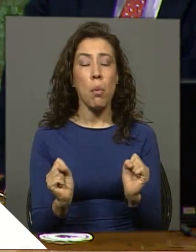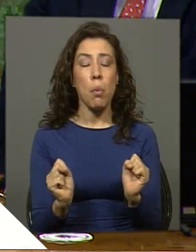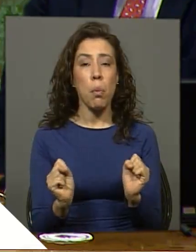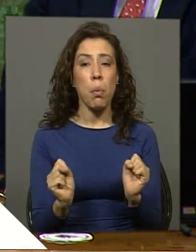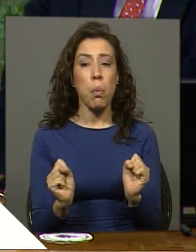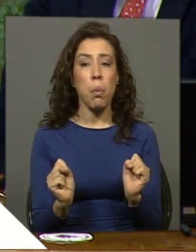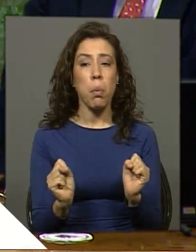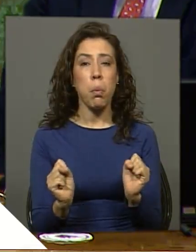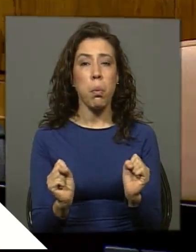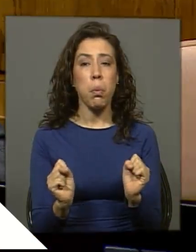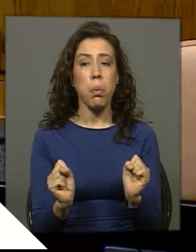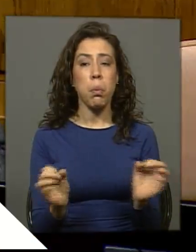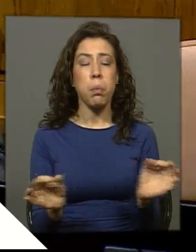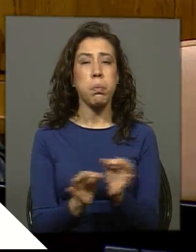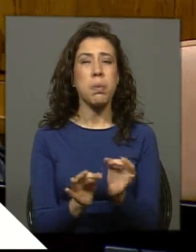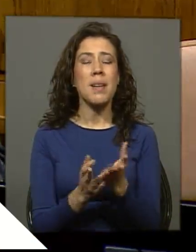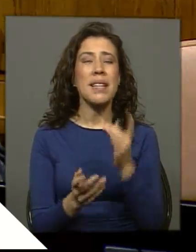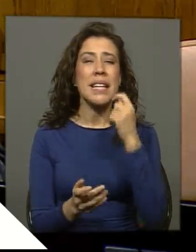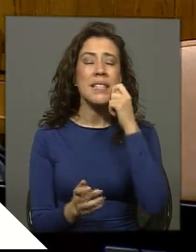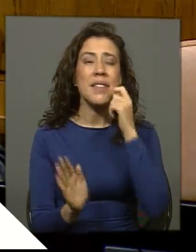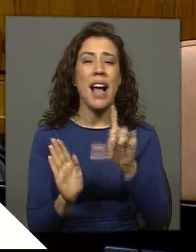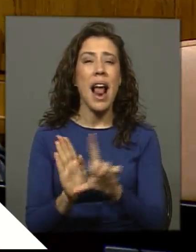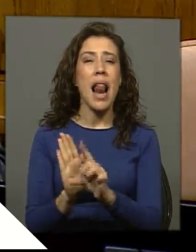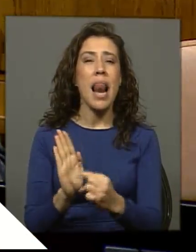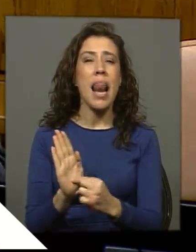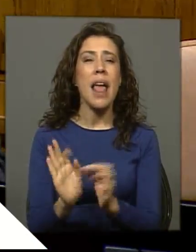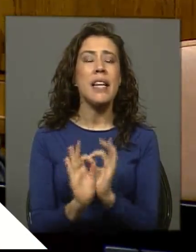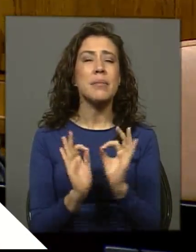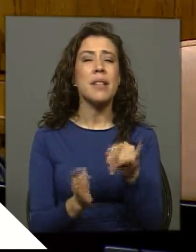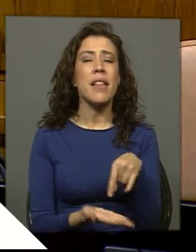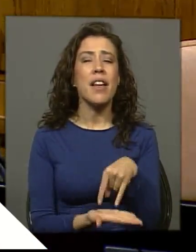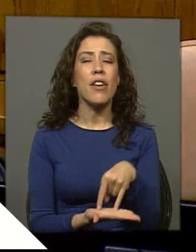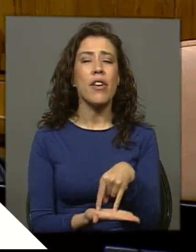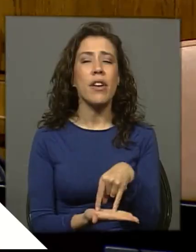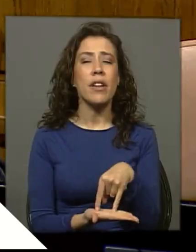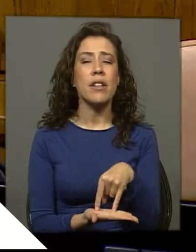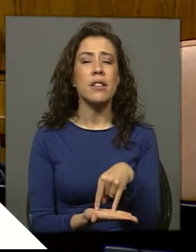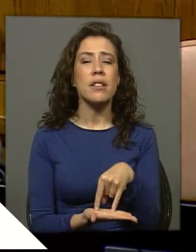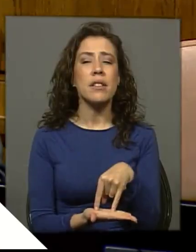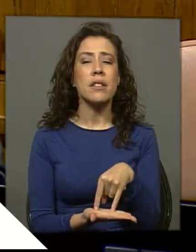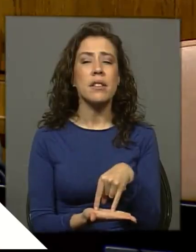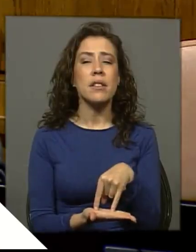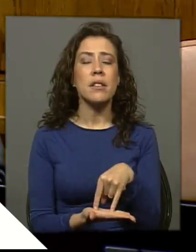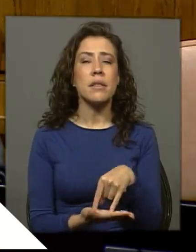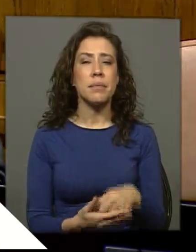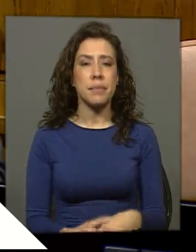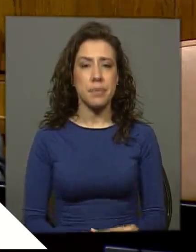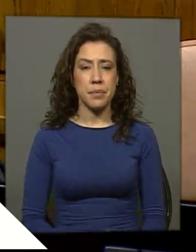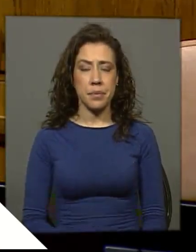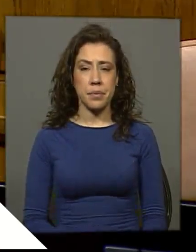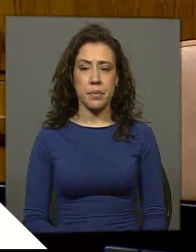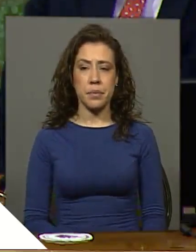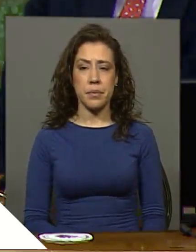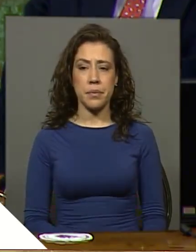nos adelante en qué consiste esa ley especial del Congreso no sea cosa que nos vamos a pillar los dedos gracias